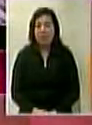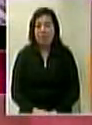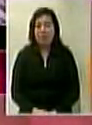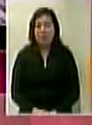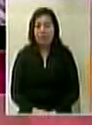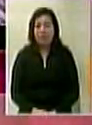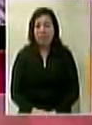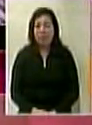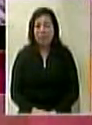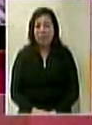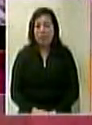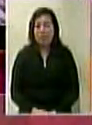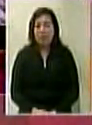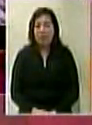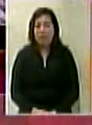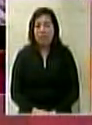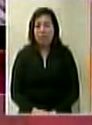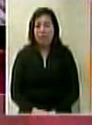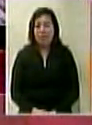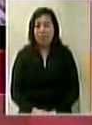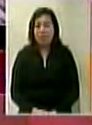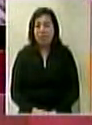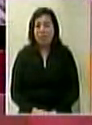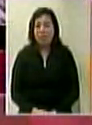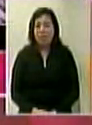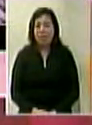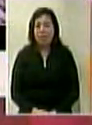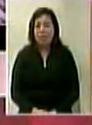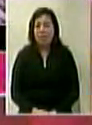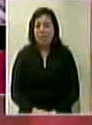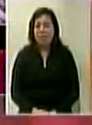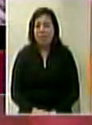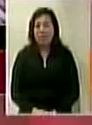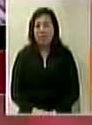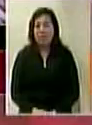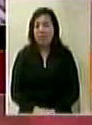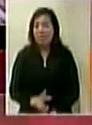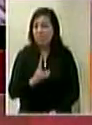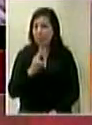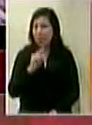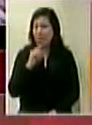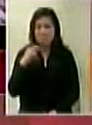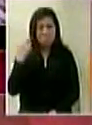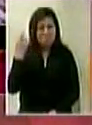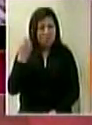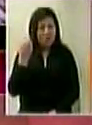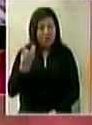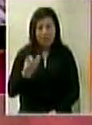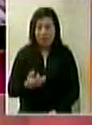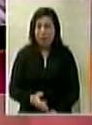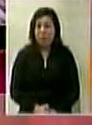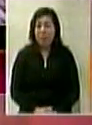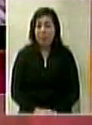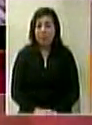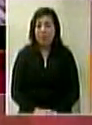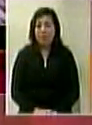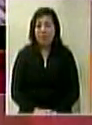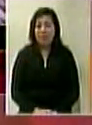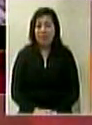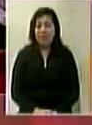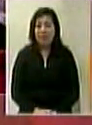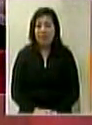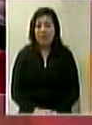Antauro Humala llama a felón a Ollanta Humala. ¿Acaso no estaba haciendo política y política descarada desde los